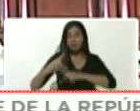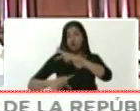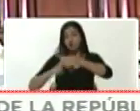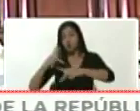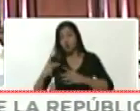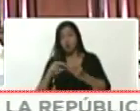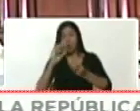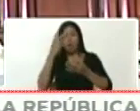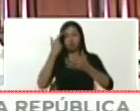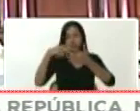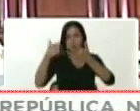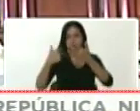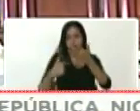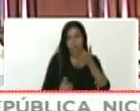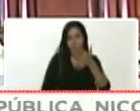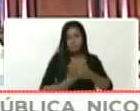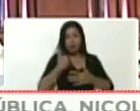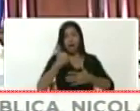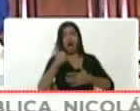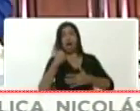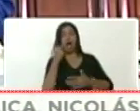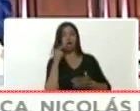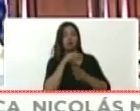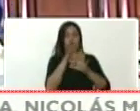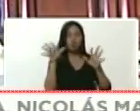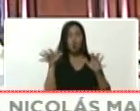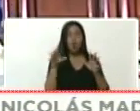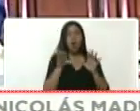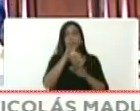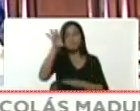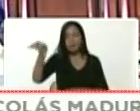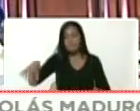un número de miles que van para el resto del país.